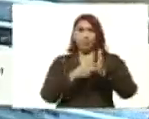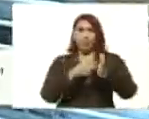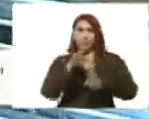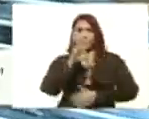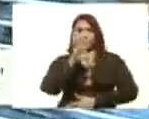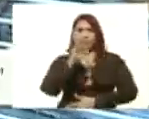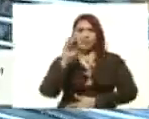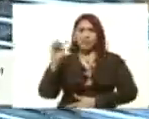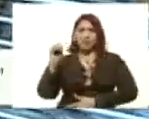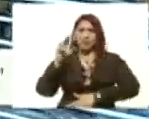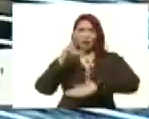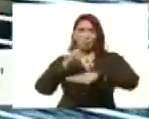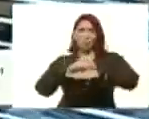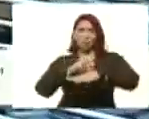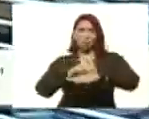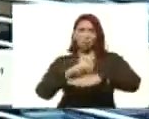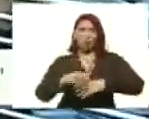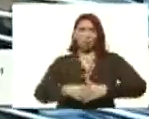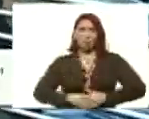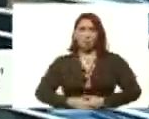2.500 consultas